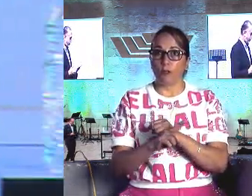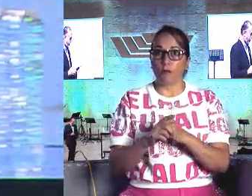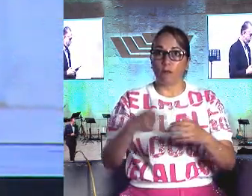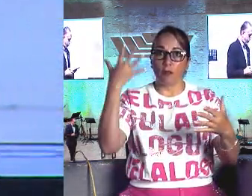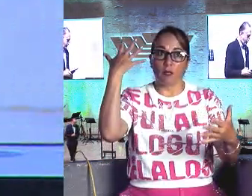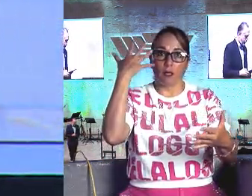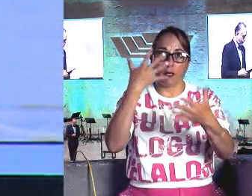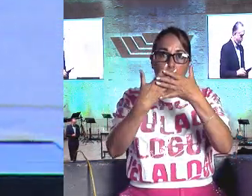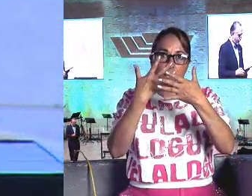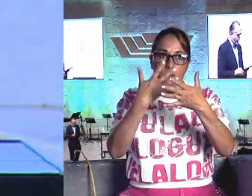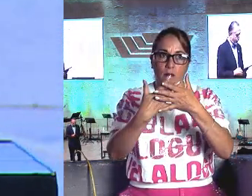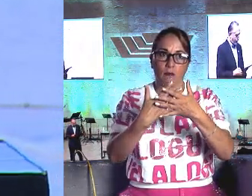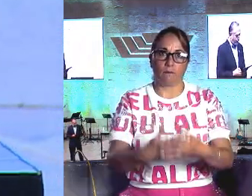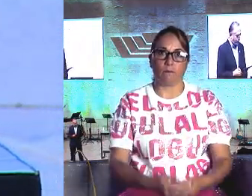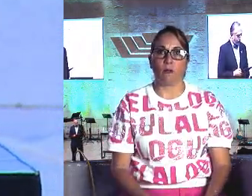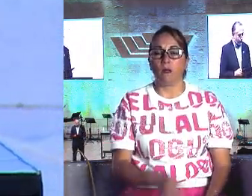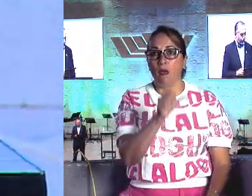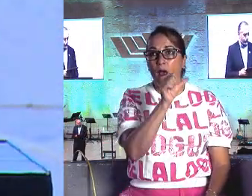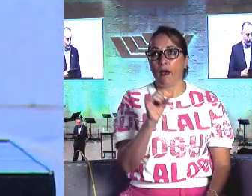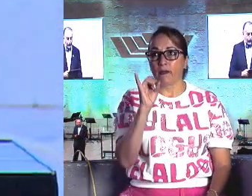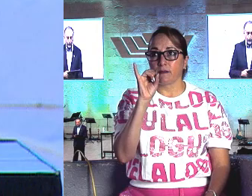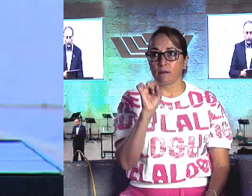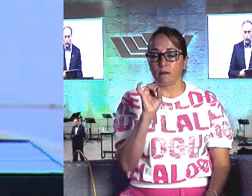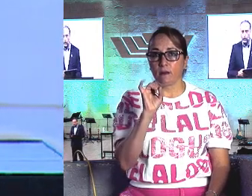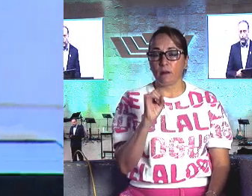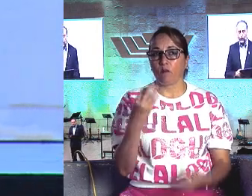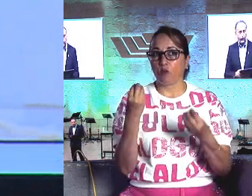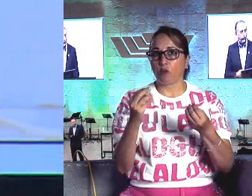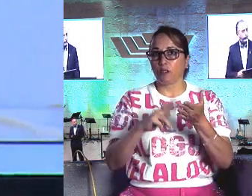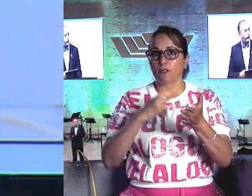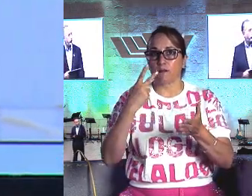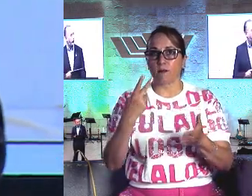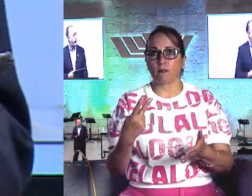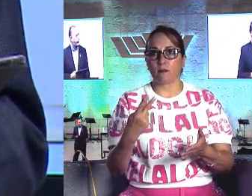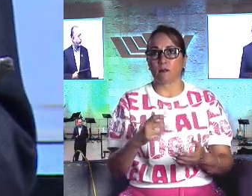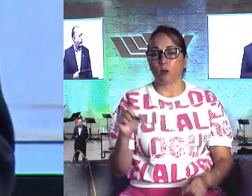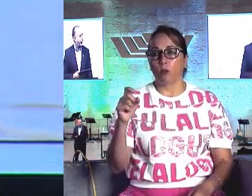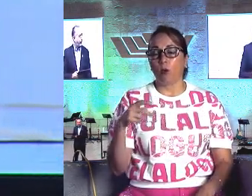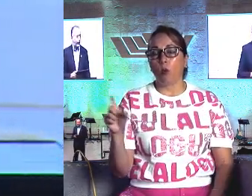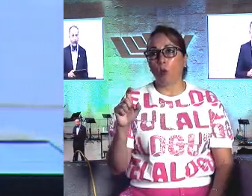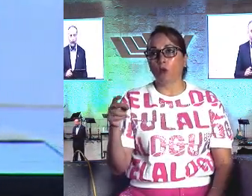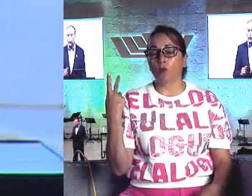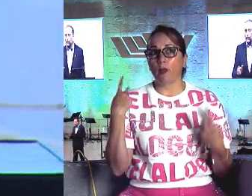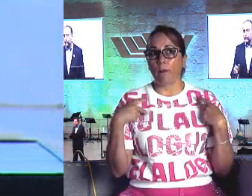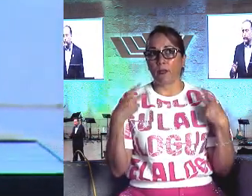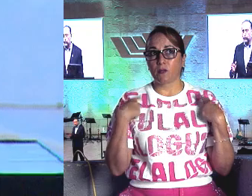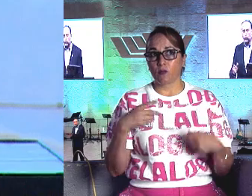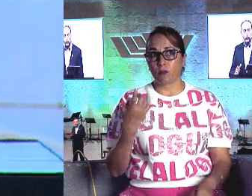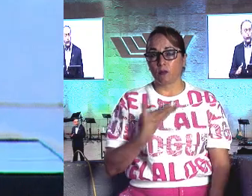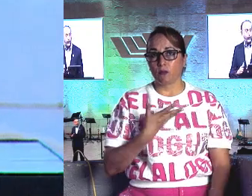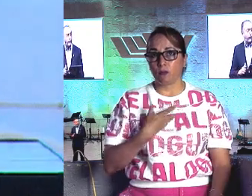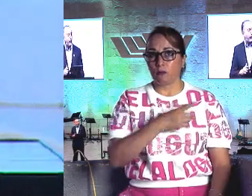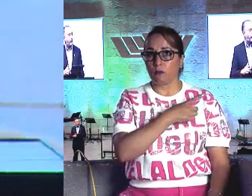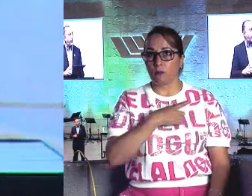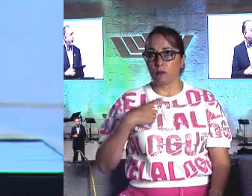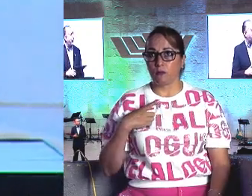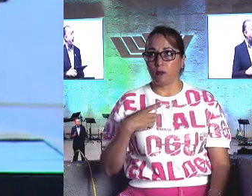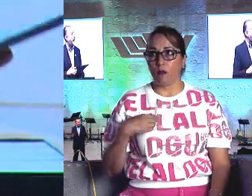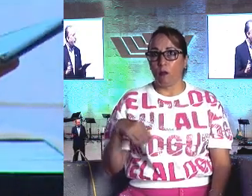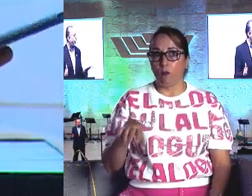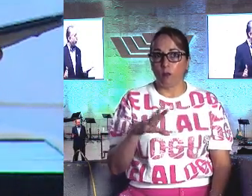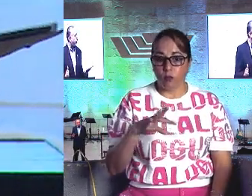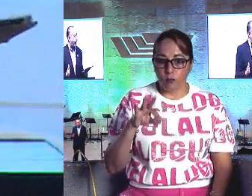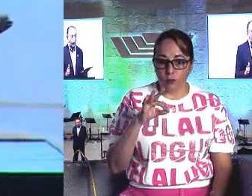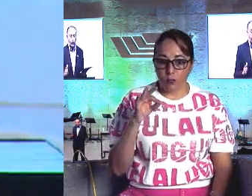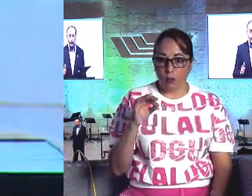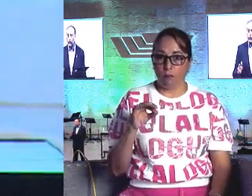cárcel. Así que muchas veces cuando una persona tenía deudas, pues buscaba la manera de